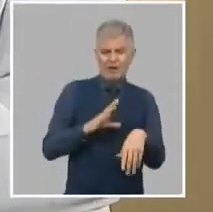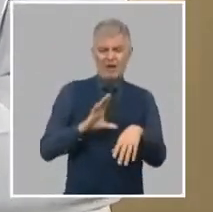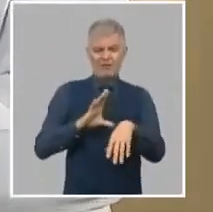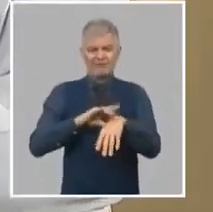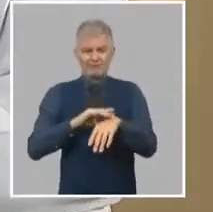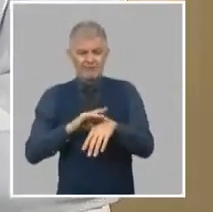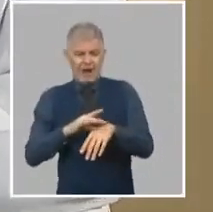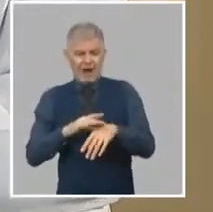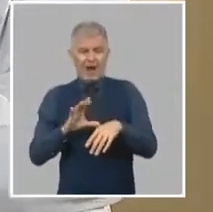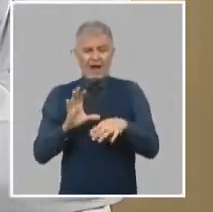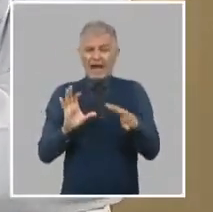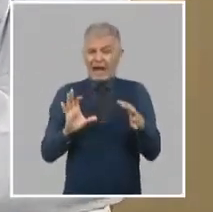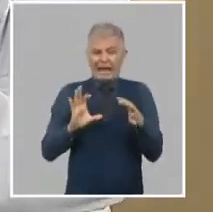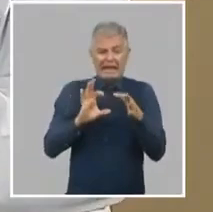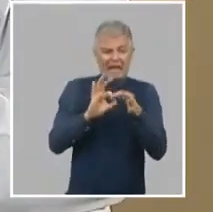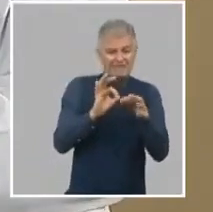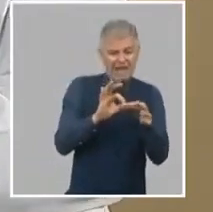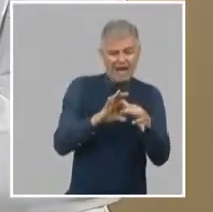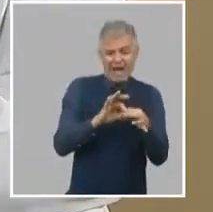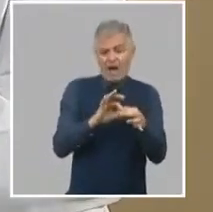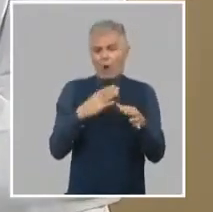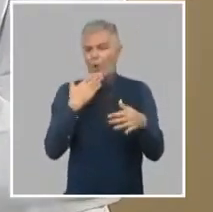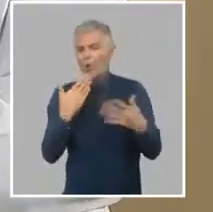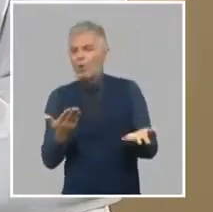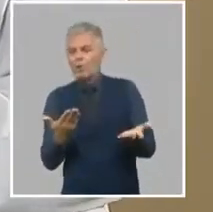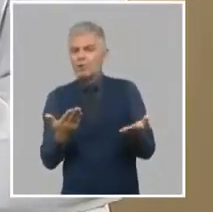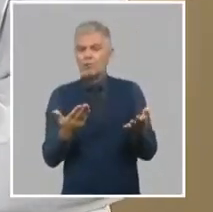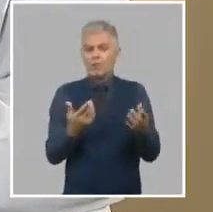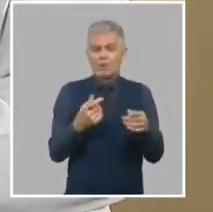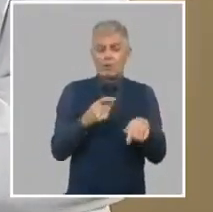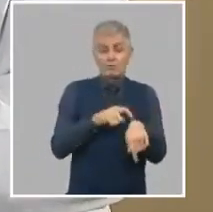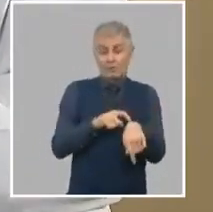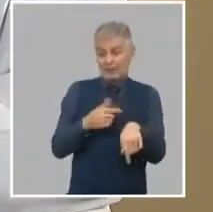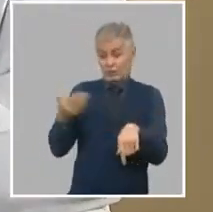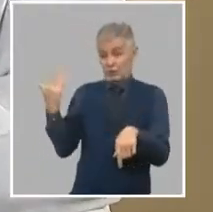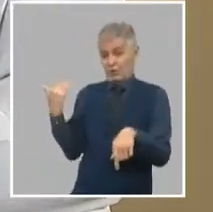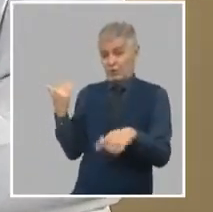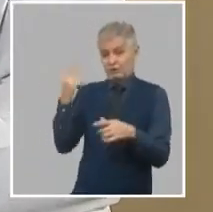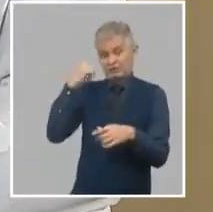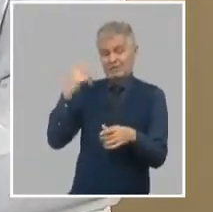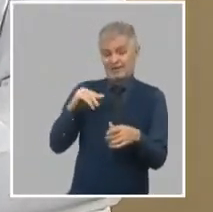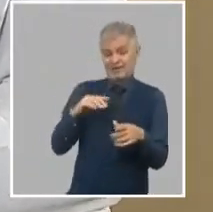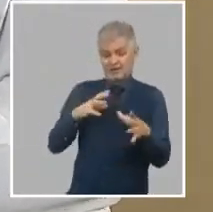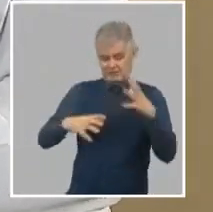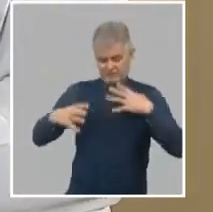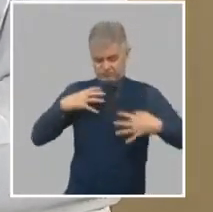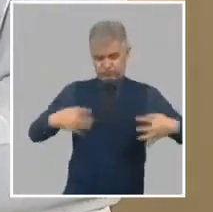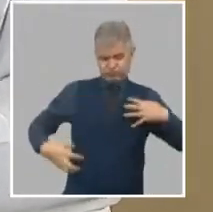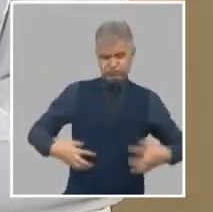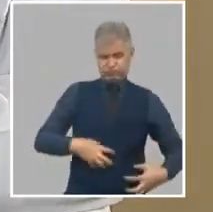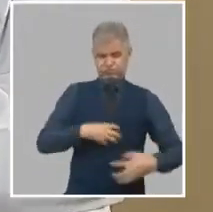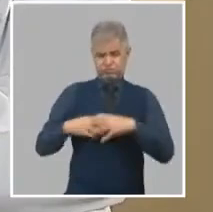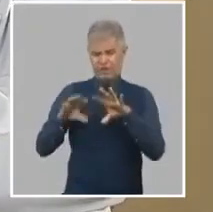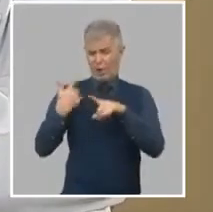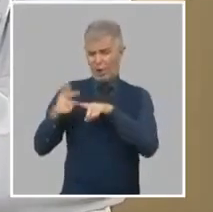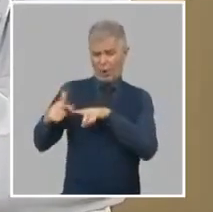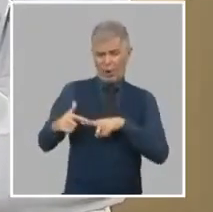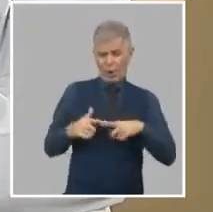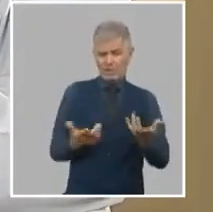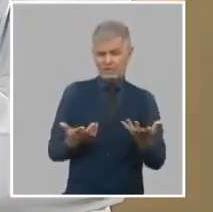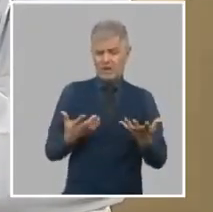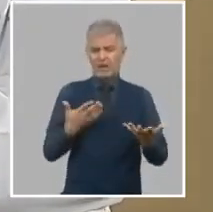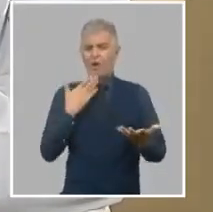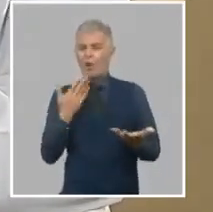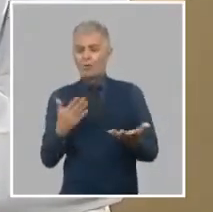la gravedad, lo que constituía en ese momento algo muy novedoso, que era la tormenta de citoquina, y que las etapas